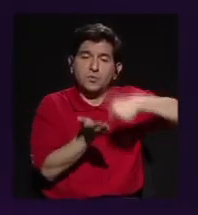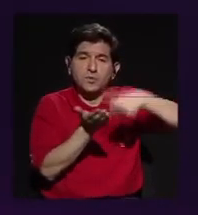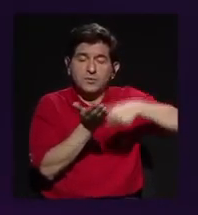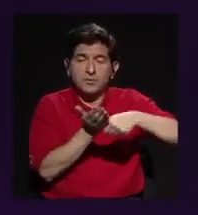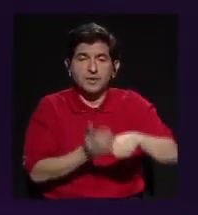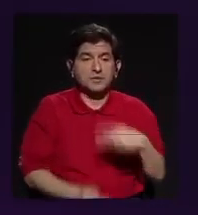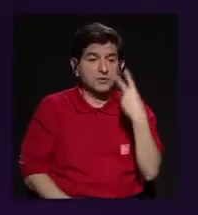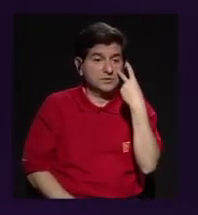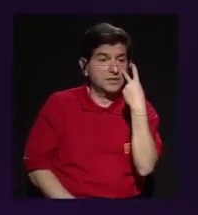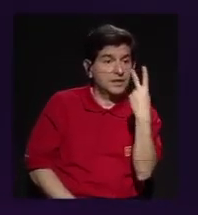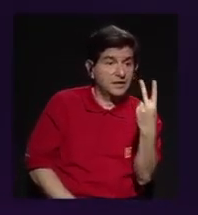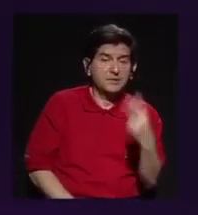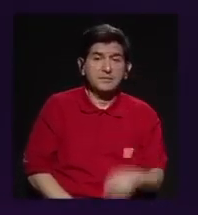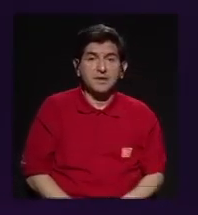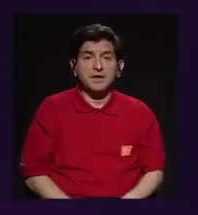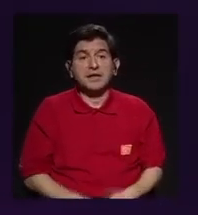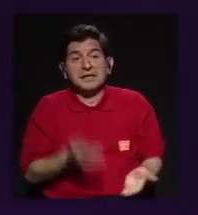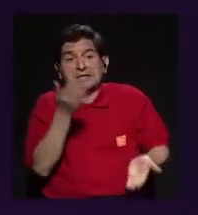viendo ellos que